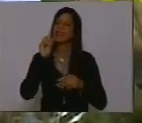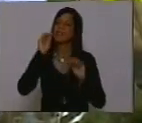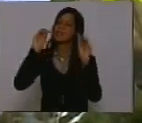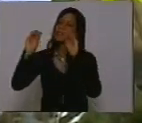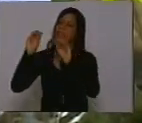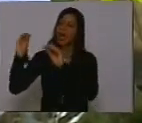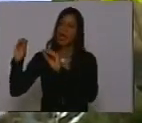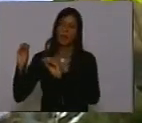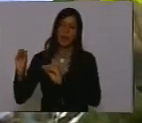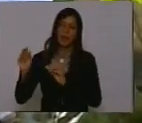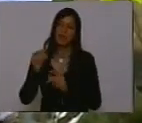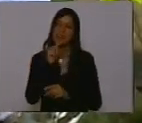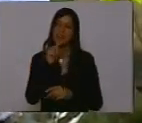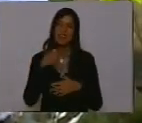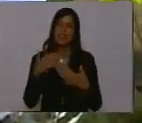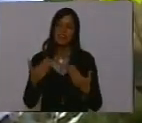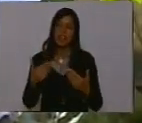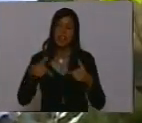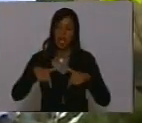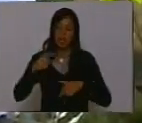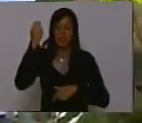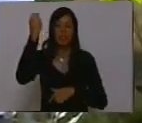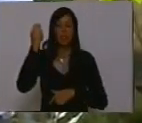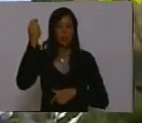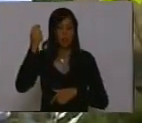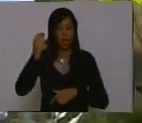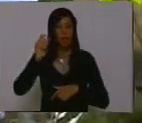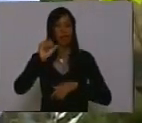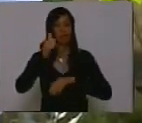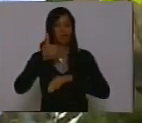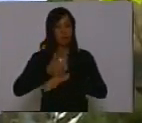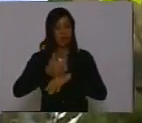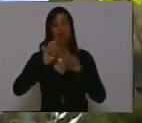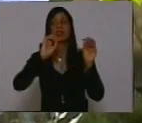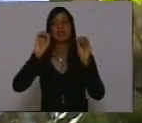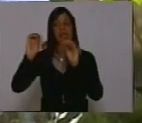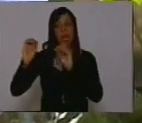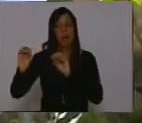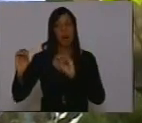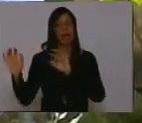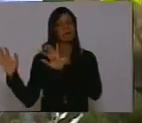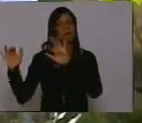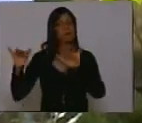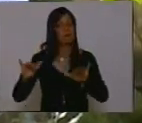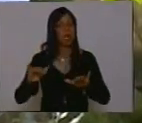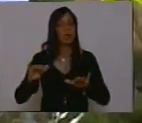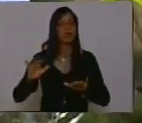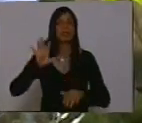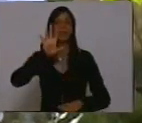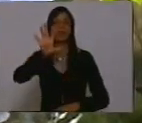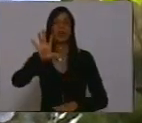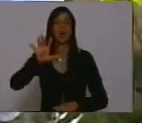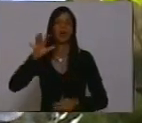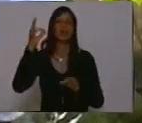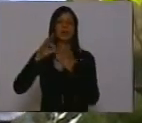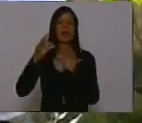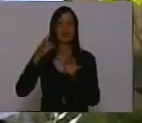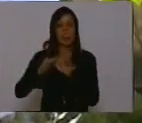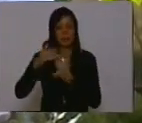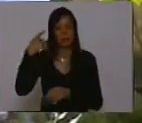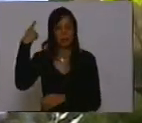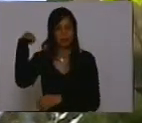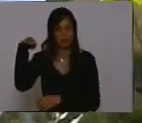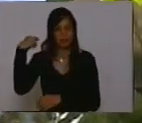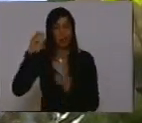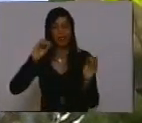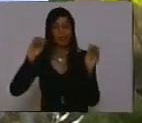que hizo esta soberana Asamblea Nacional Constituyente el pasado 5 de septiembre.